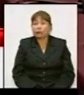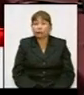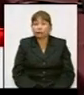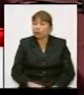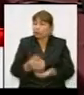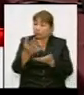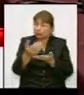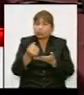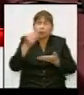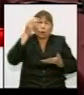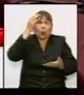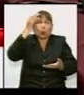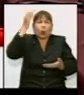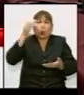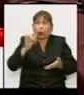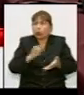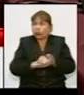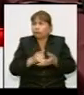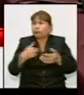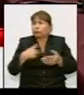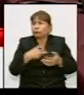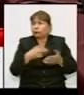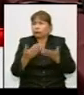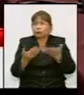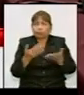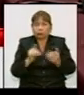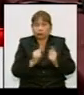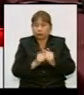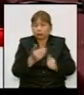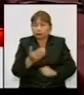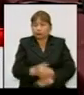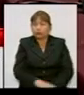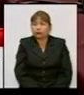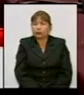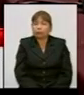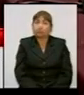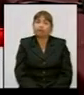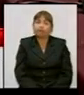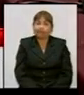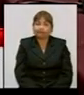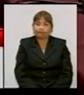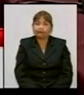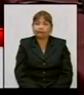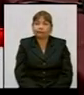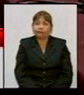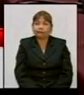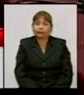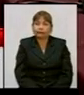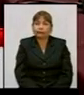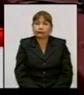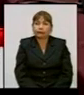adquirir esas capacidades y conducirlas cuando sea dispuesto. Siguiente.